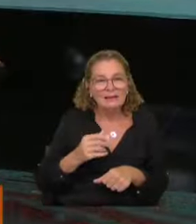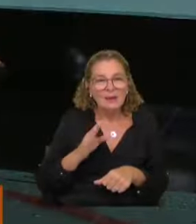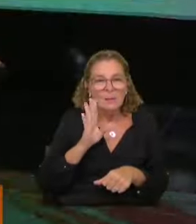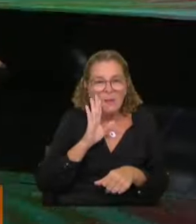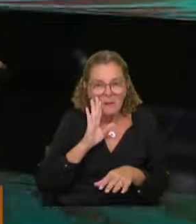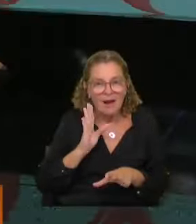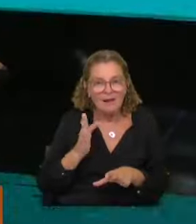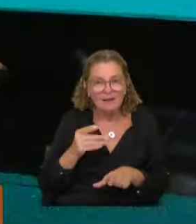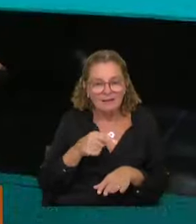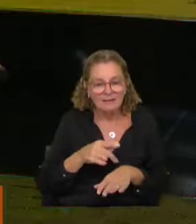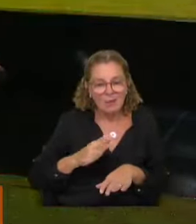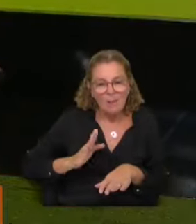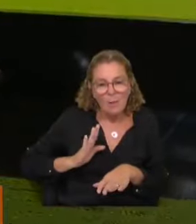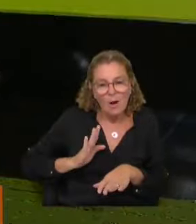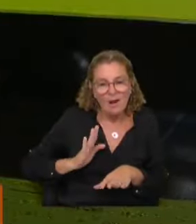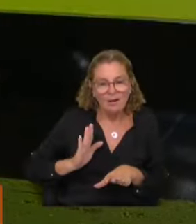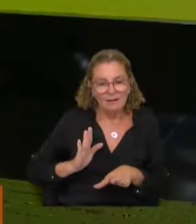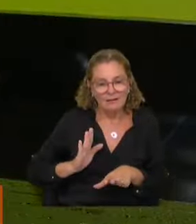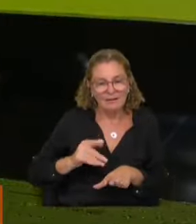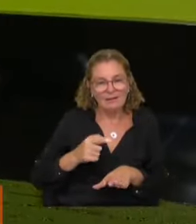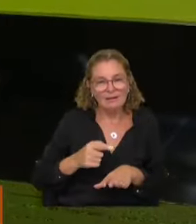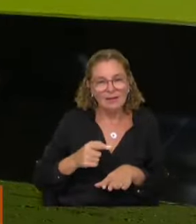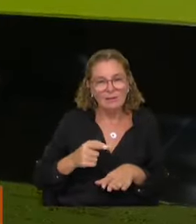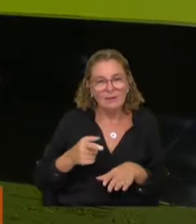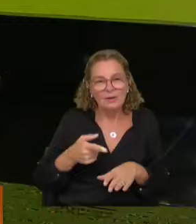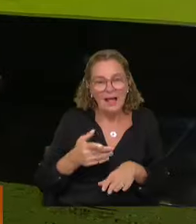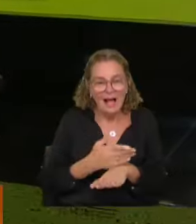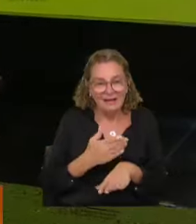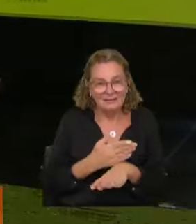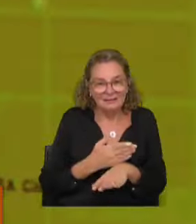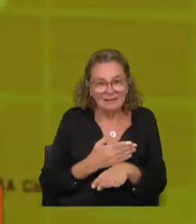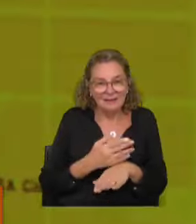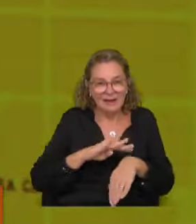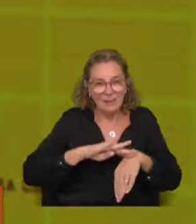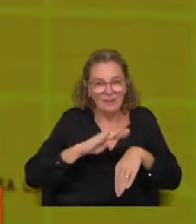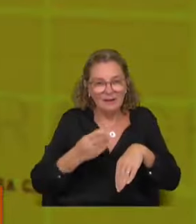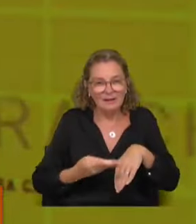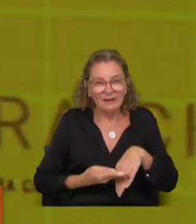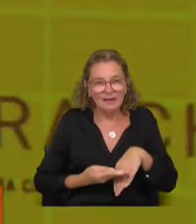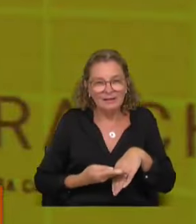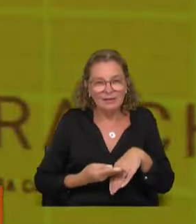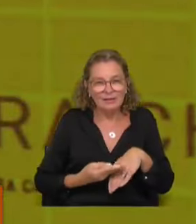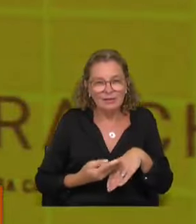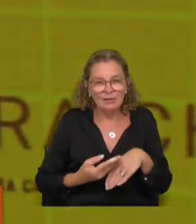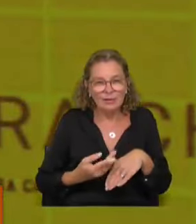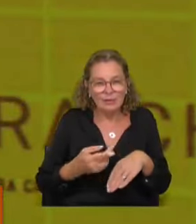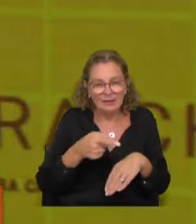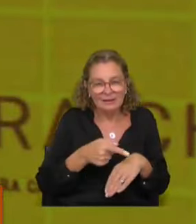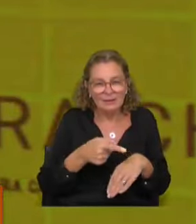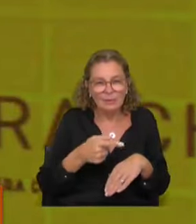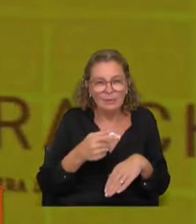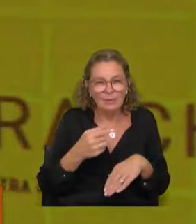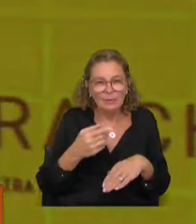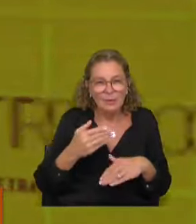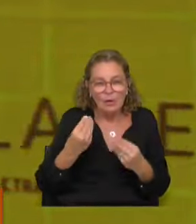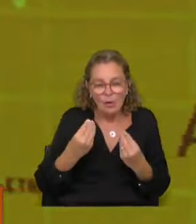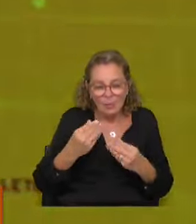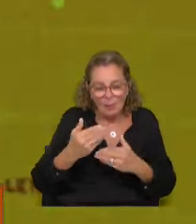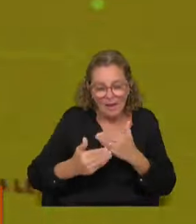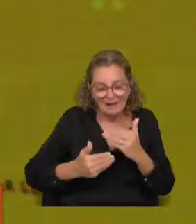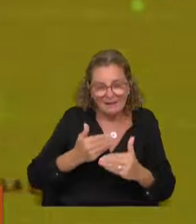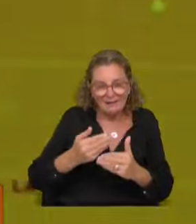o sea el el el la nutrición materna previo al inicio del embarazo tiene una incidencia directa como se va a desarrollar ese